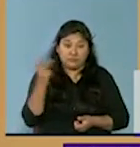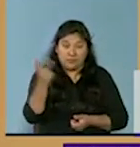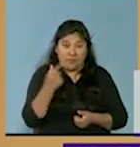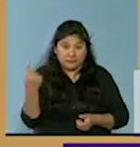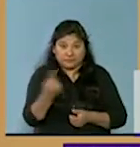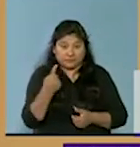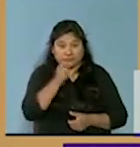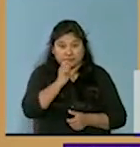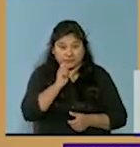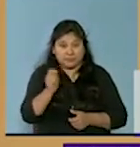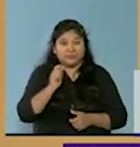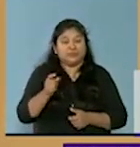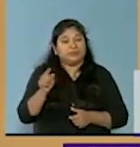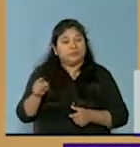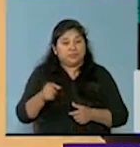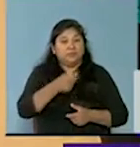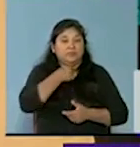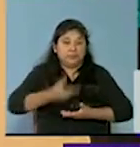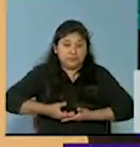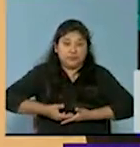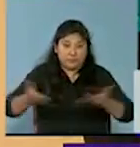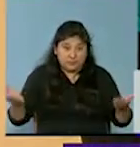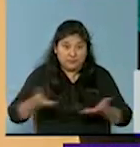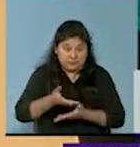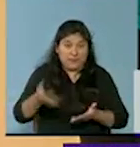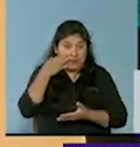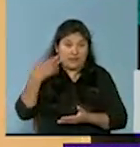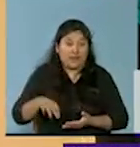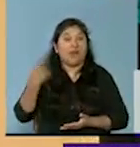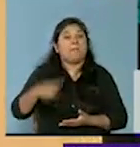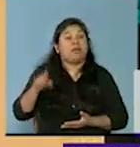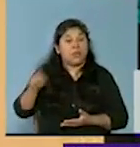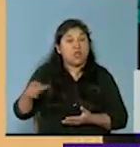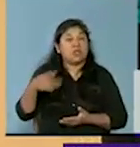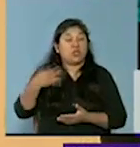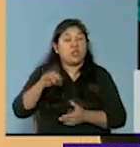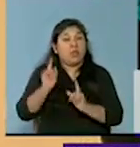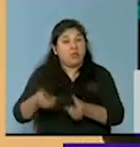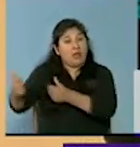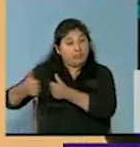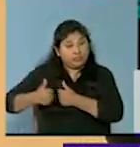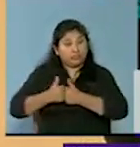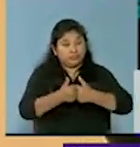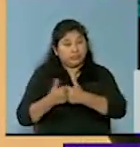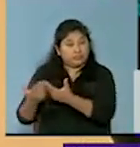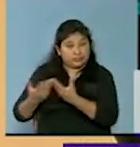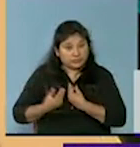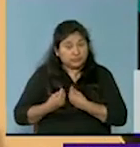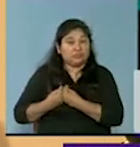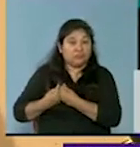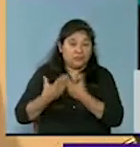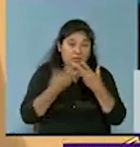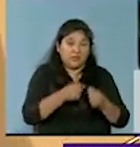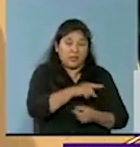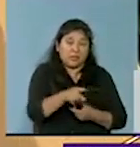involucraron con nosotros nos dieron una mano sobre todo en el caso que tuvimos en la zona del mercado y poder mostrar un poco